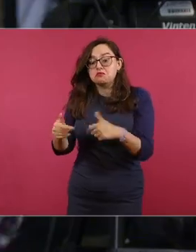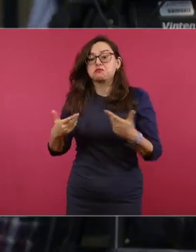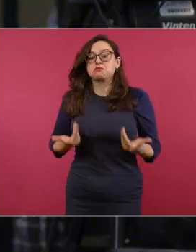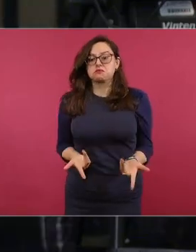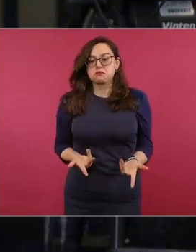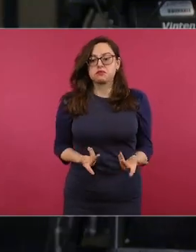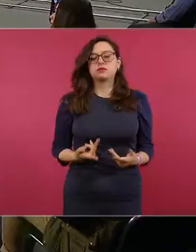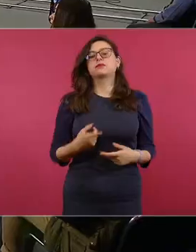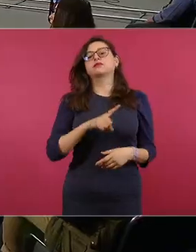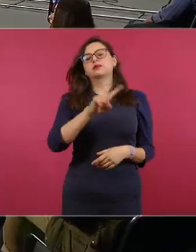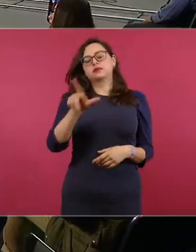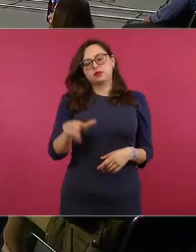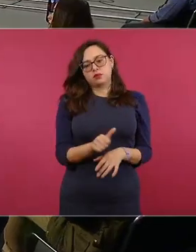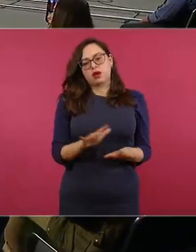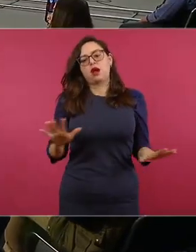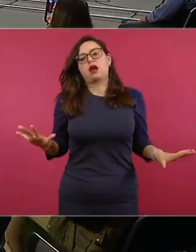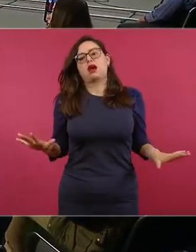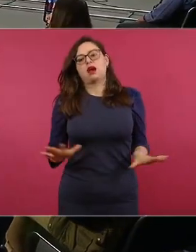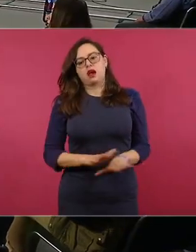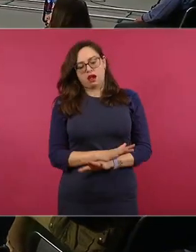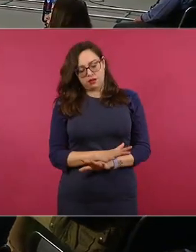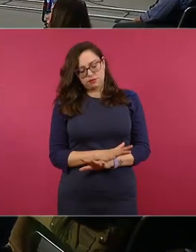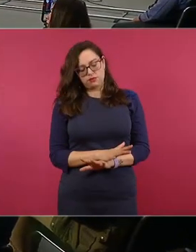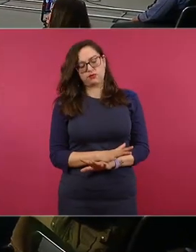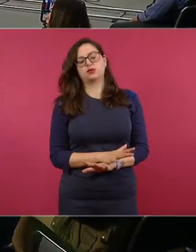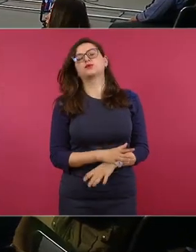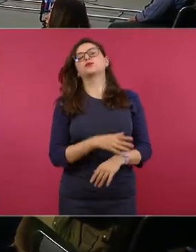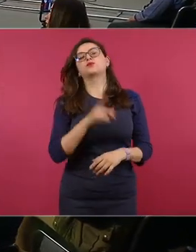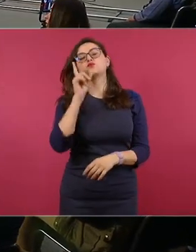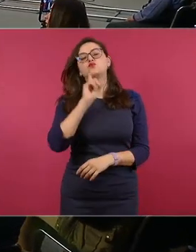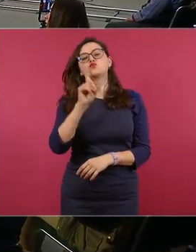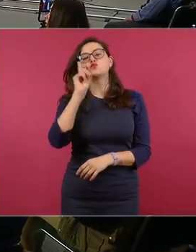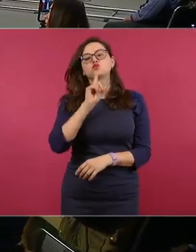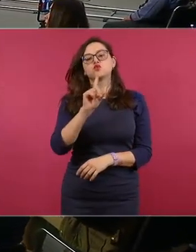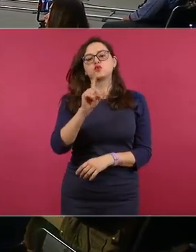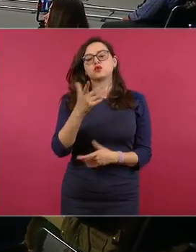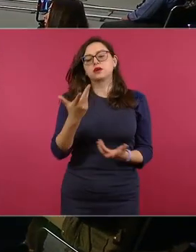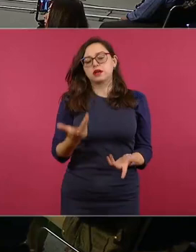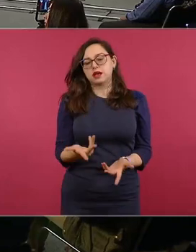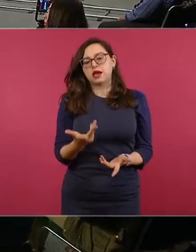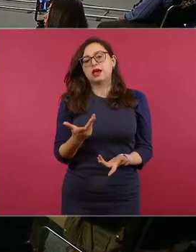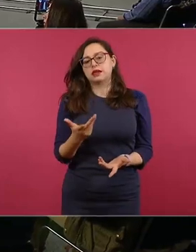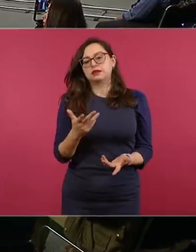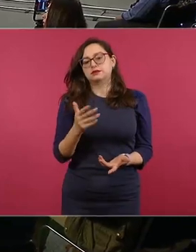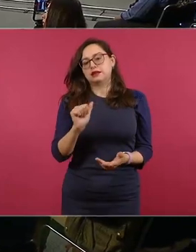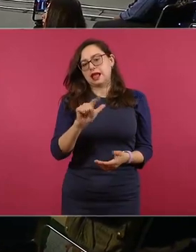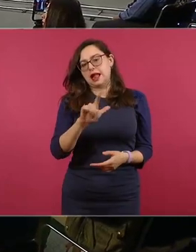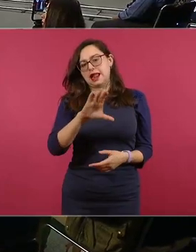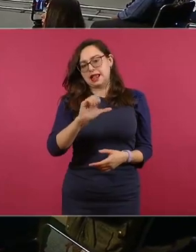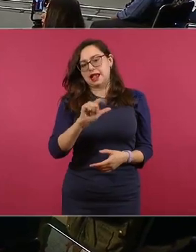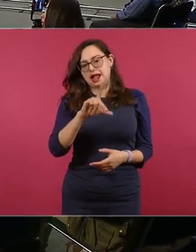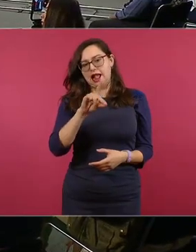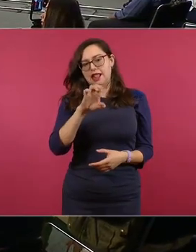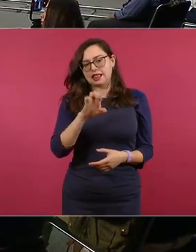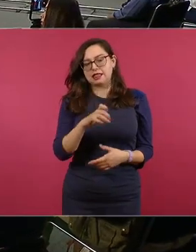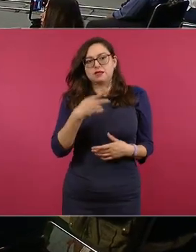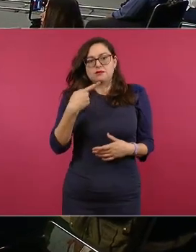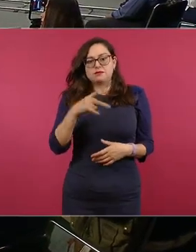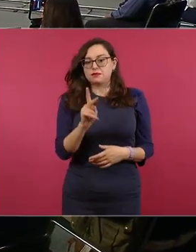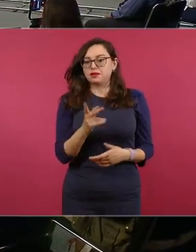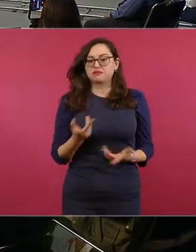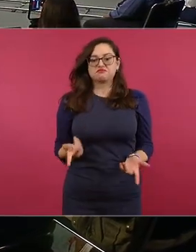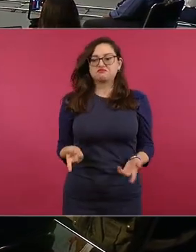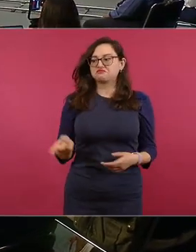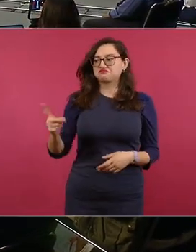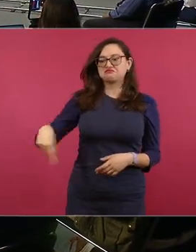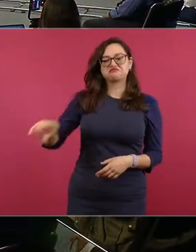Hubo cambio de estafeta, llegó la secretaria de Gobernación actual, sin embargo ellos no ven ningún avance, presidente. Ellos